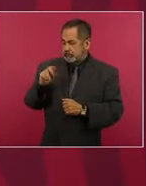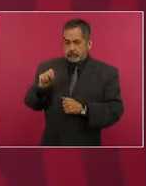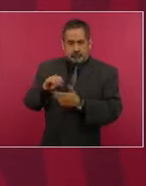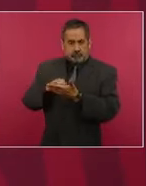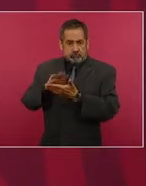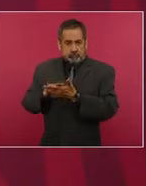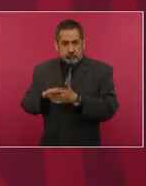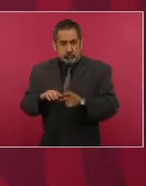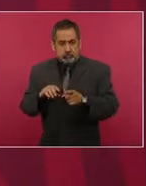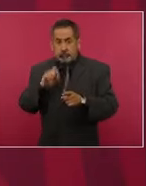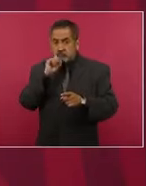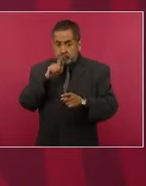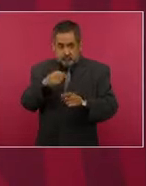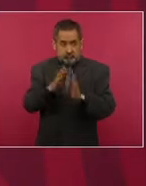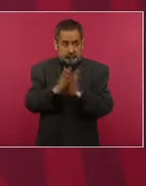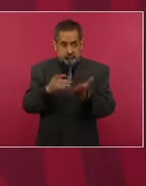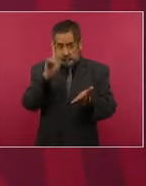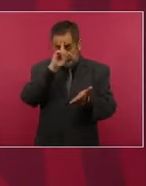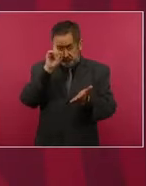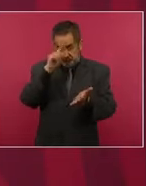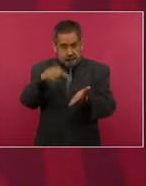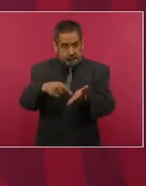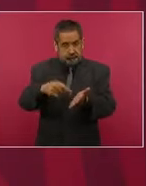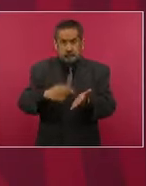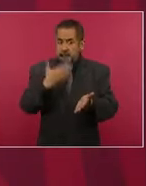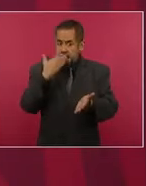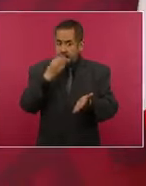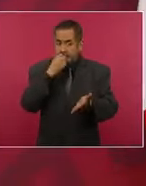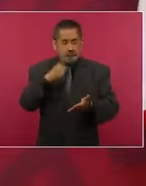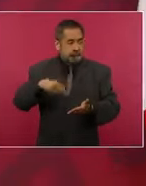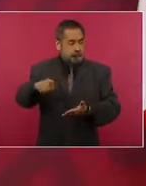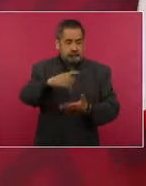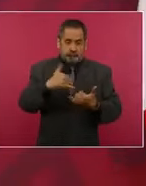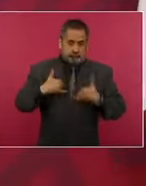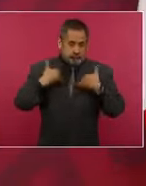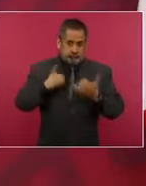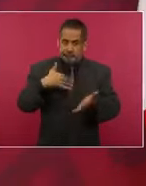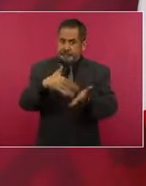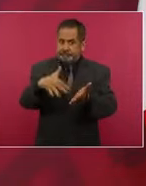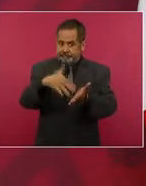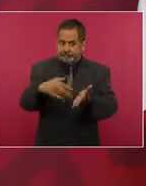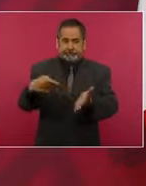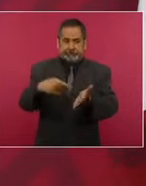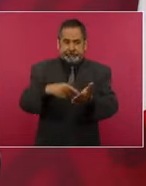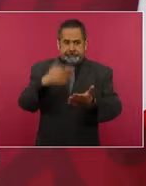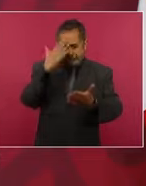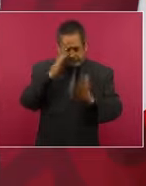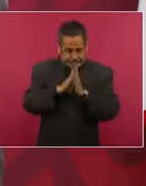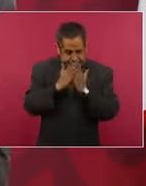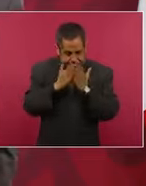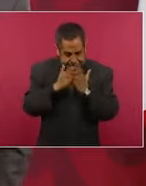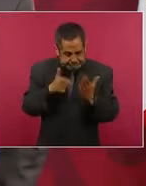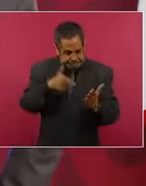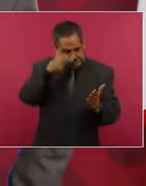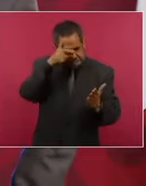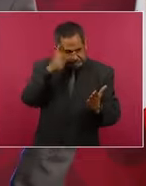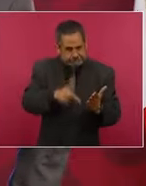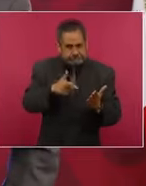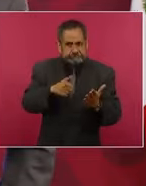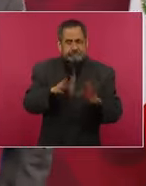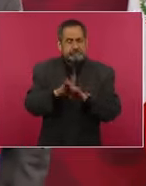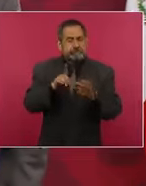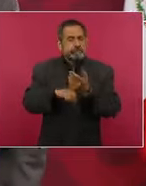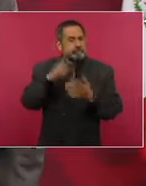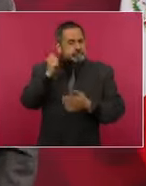que también las recomiendo para los jóvenes, para que sepan cómo era